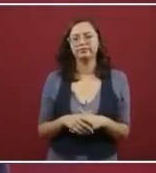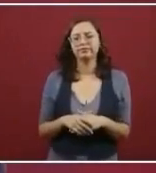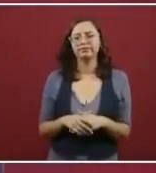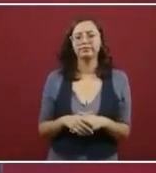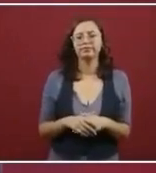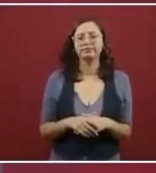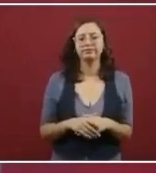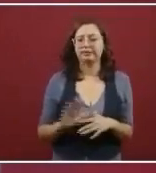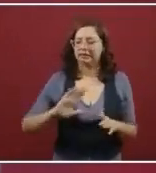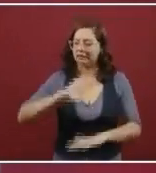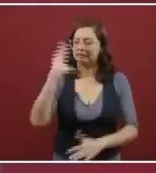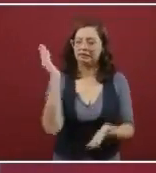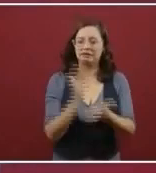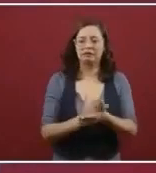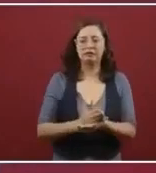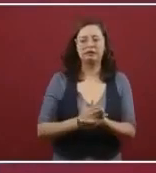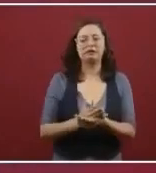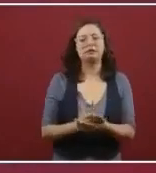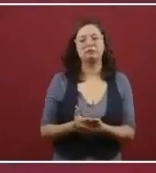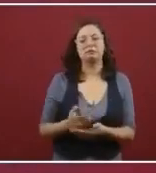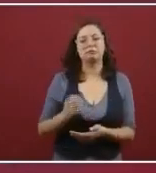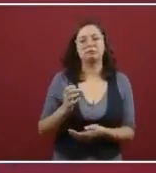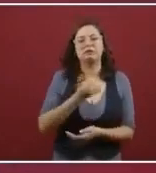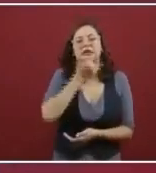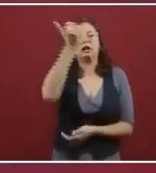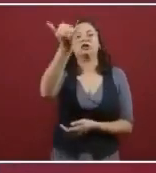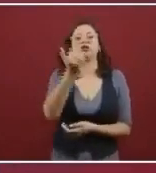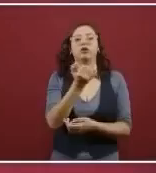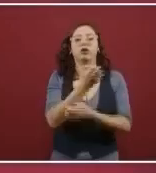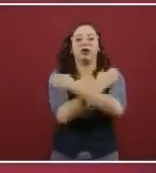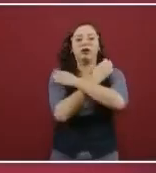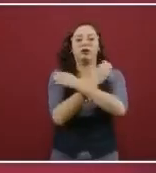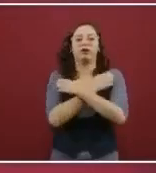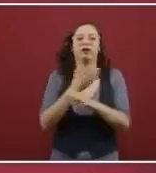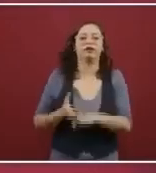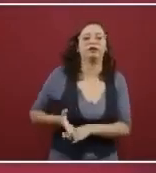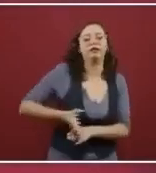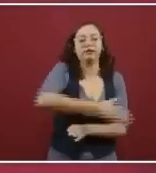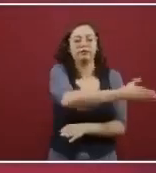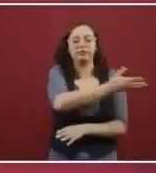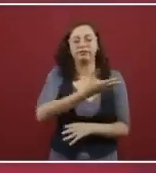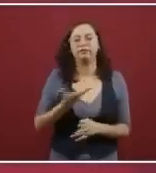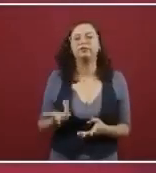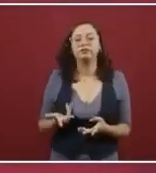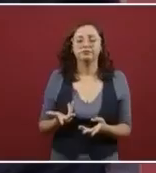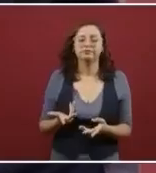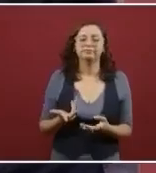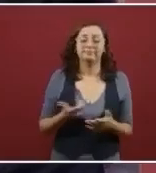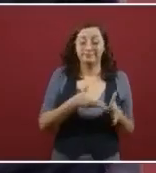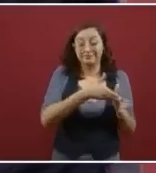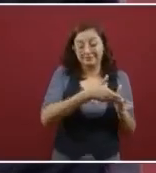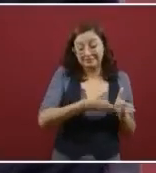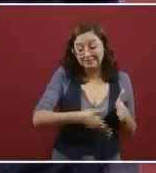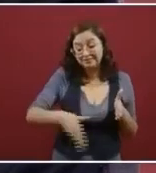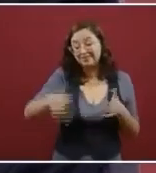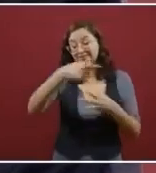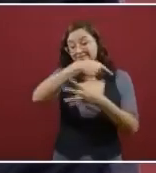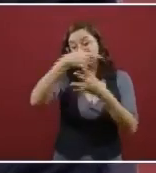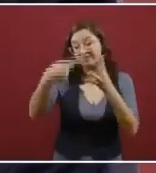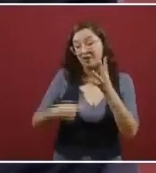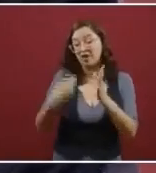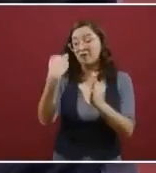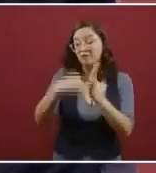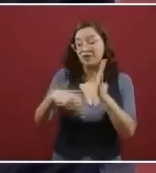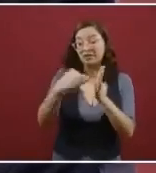terminar con la mal llamada reforma educativa. Entonces, son temas que están pendientes, ojalá